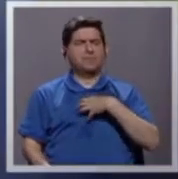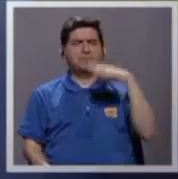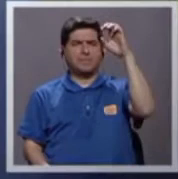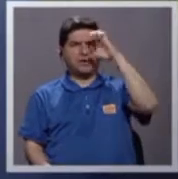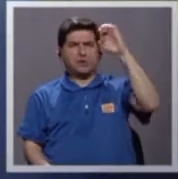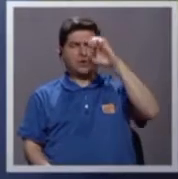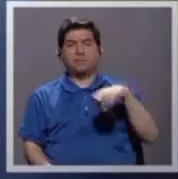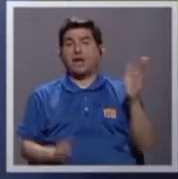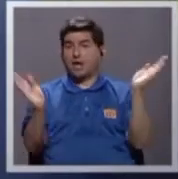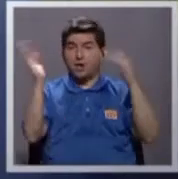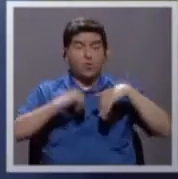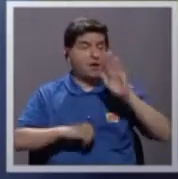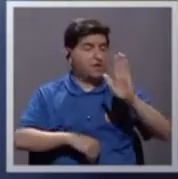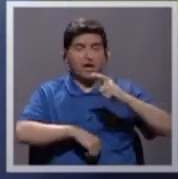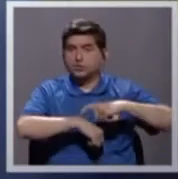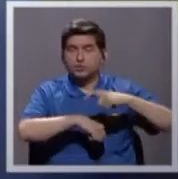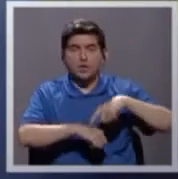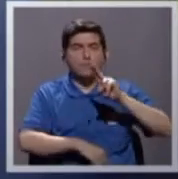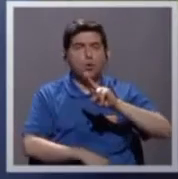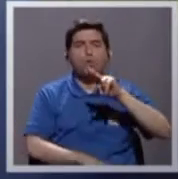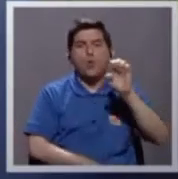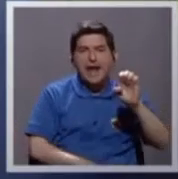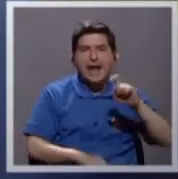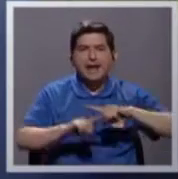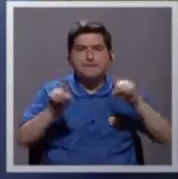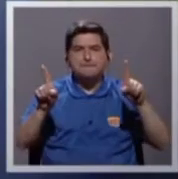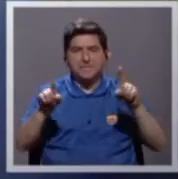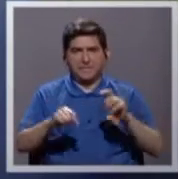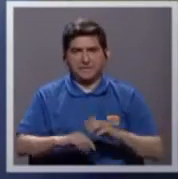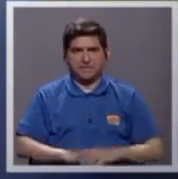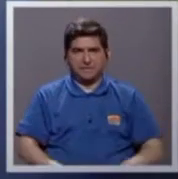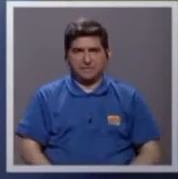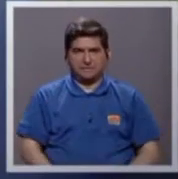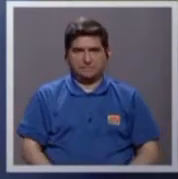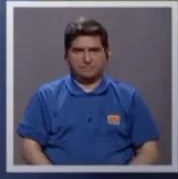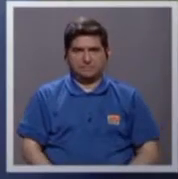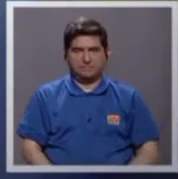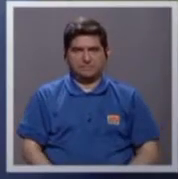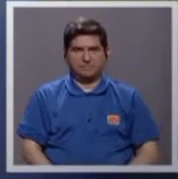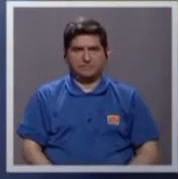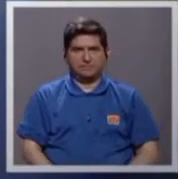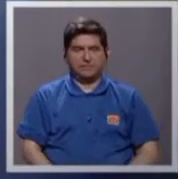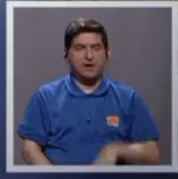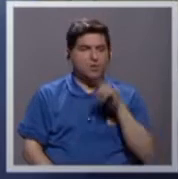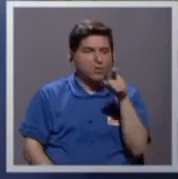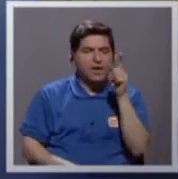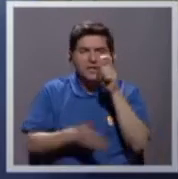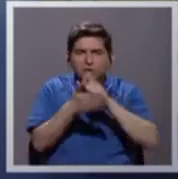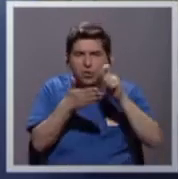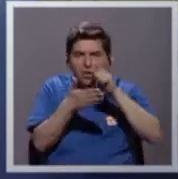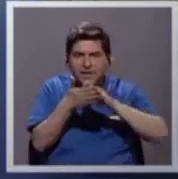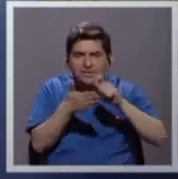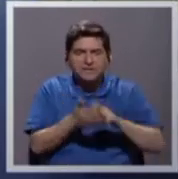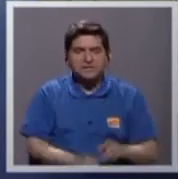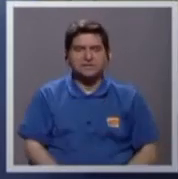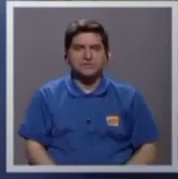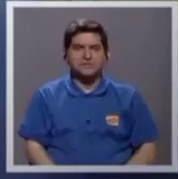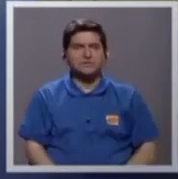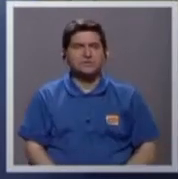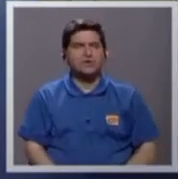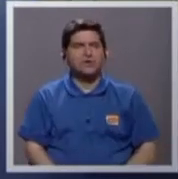había Unión Europea en su época, pero voy a decir de qué manera. Cuando escribió la